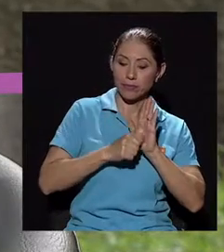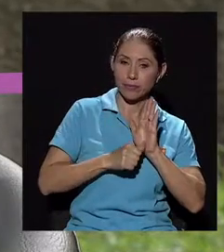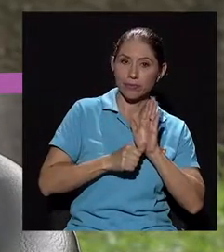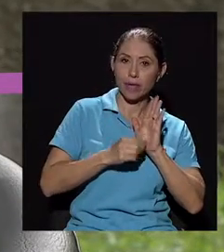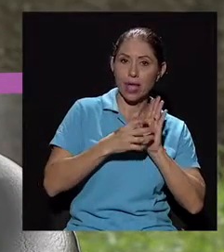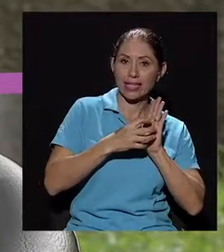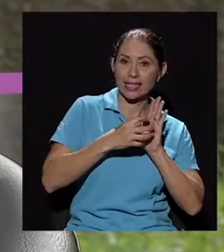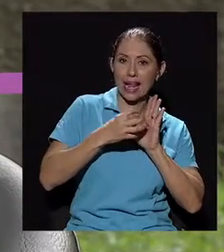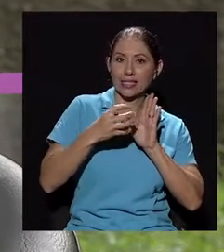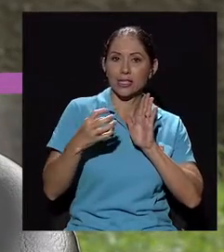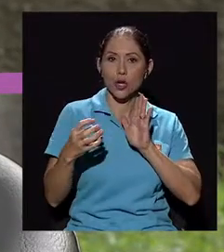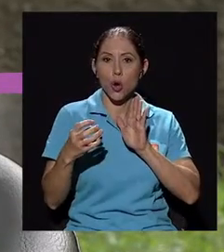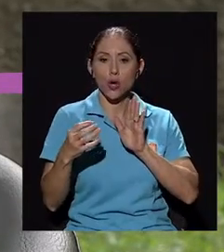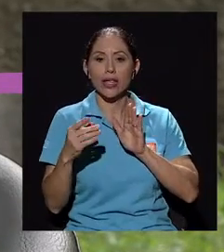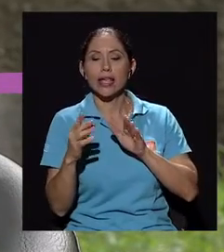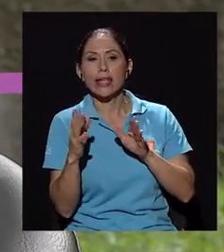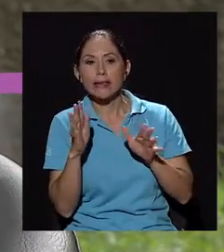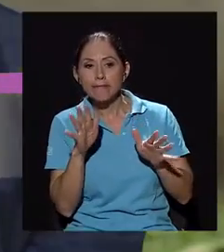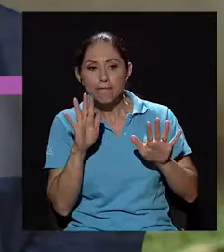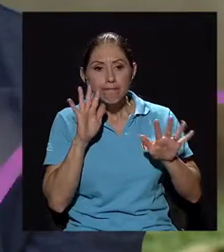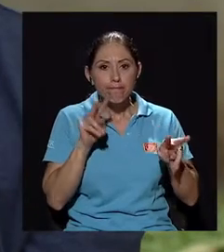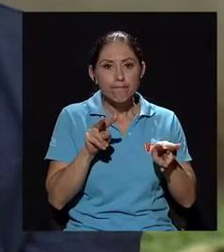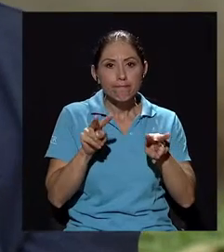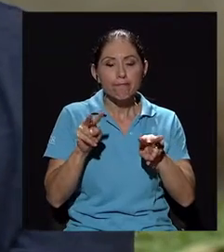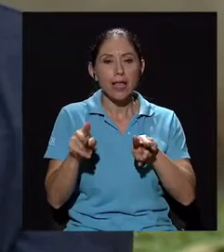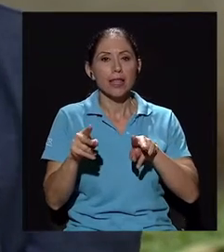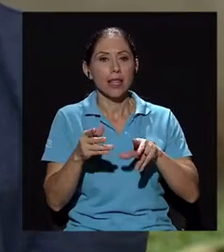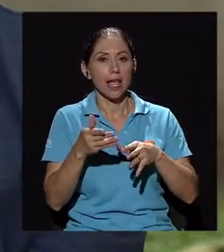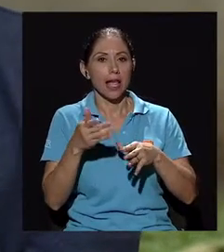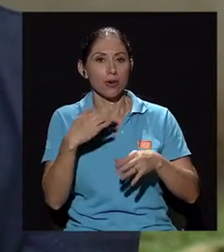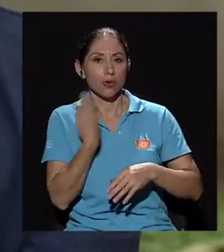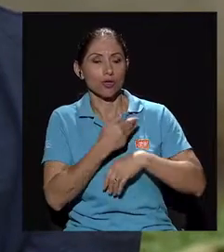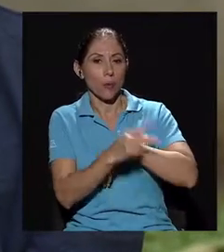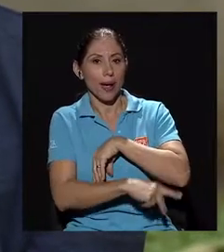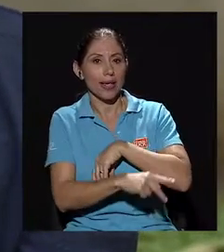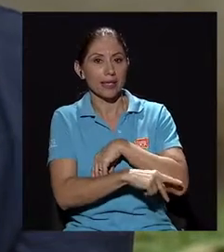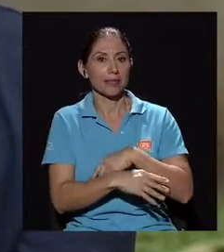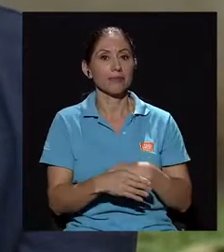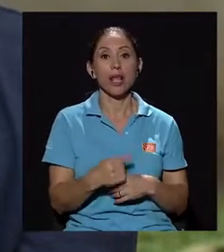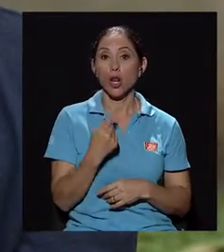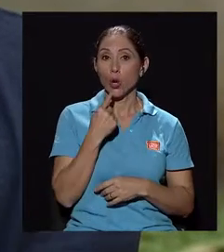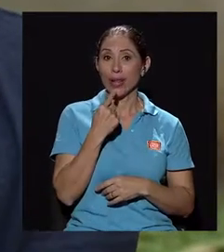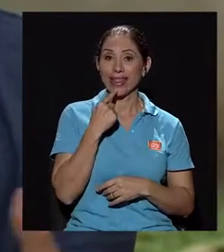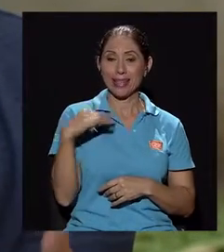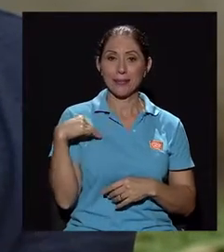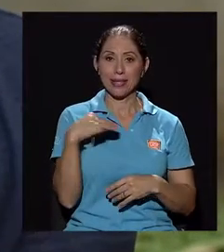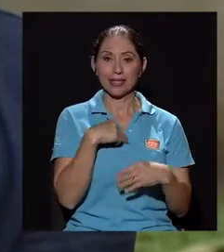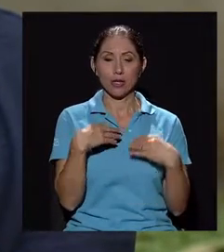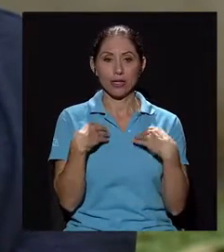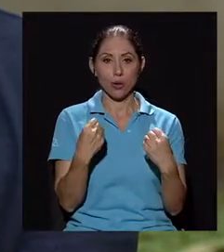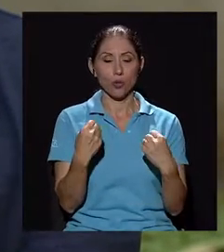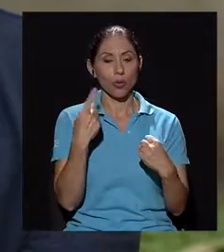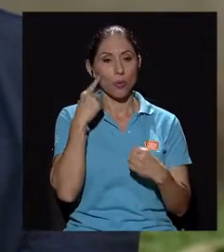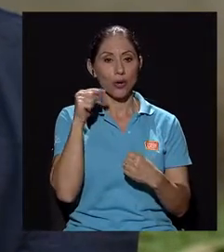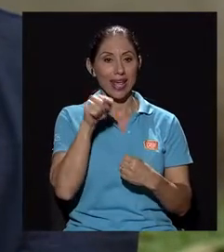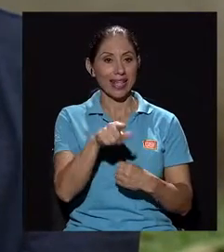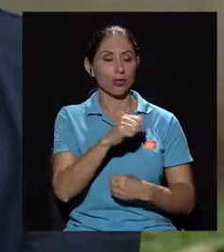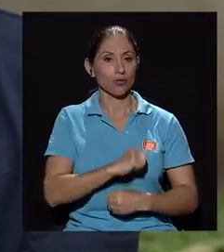el manejo de los órganos en nuestro país? Bueno, los que el Ministerio de Salud así lo indique, porque esa es una potestad del